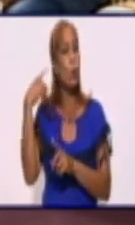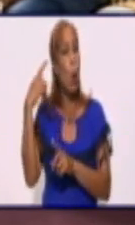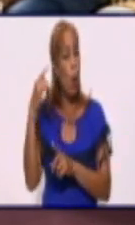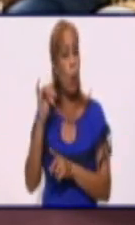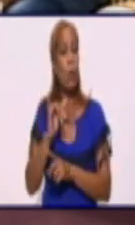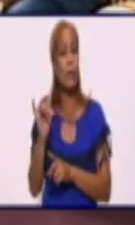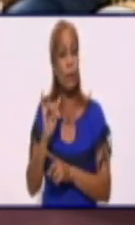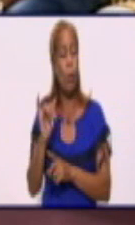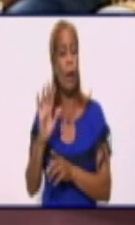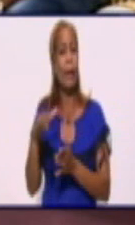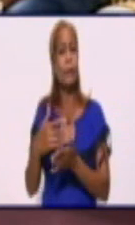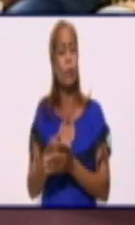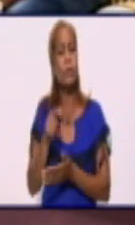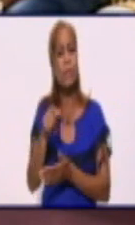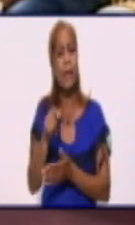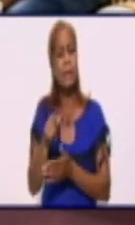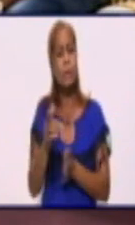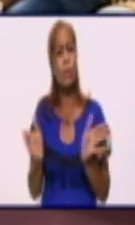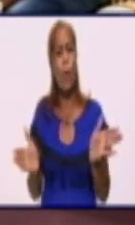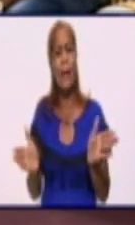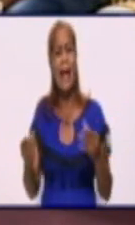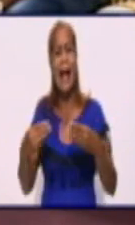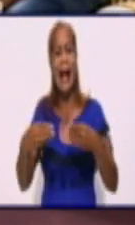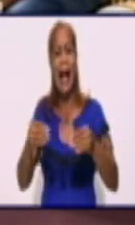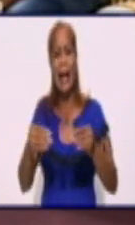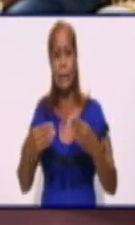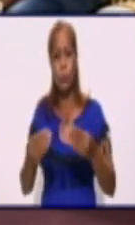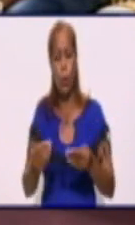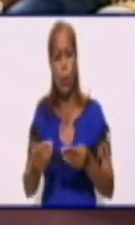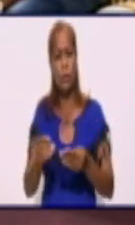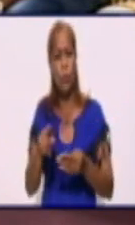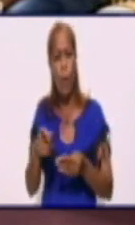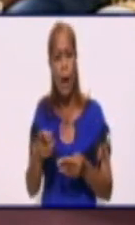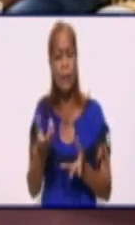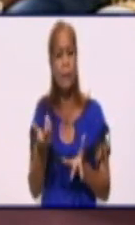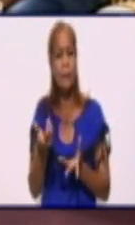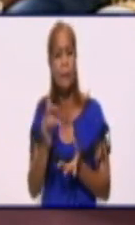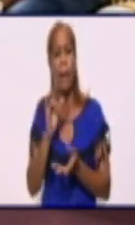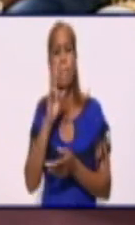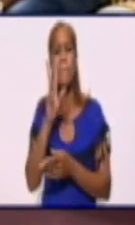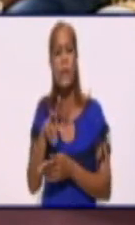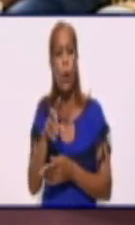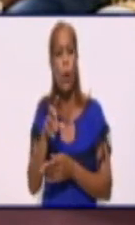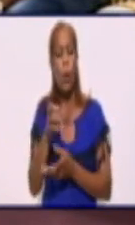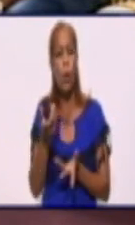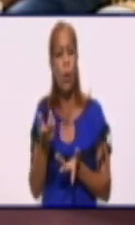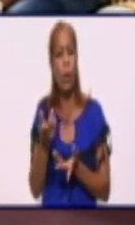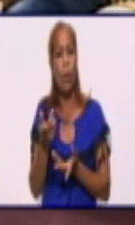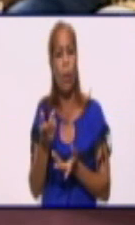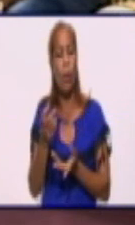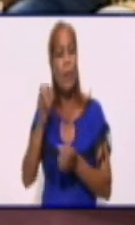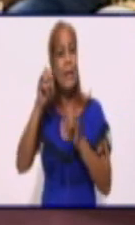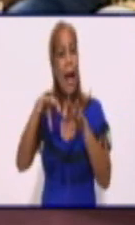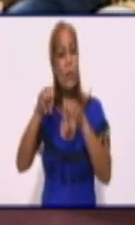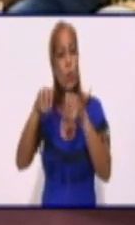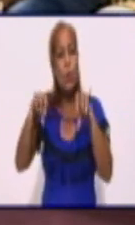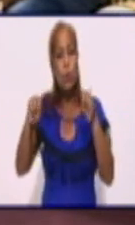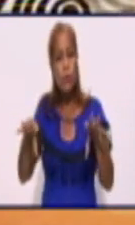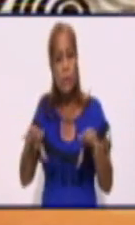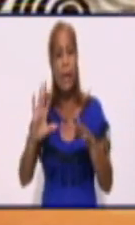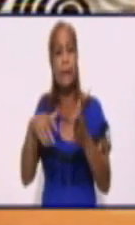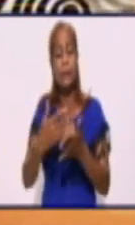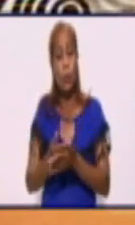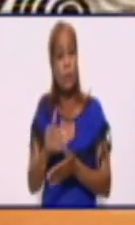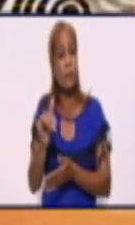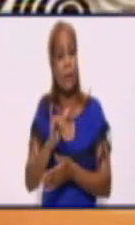a partir de un cartón porque estábamos grabando el otro replique y él se le ocurrió. Y la música la construye él, pero la edición de los dos trabajos